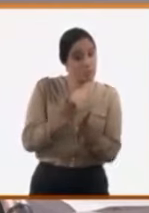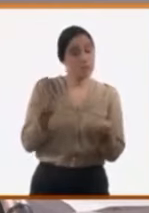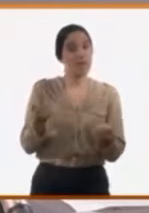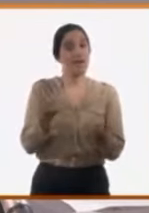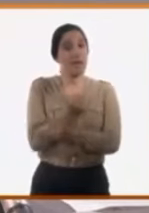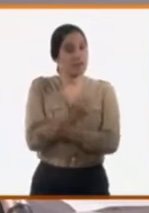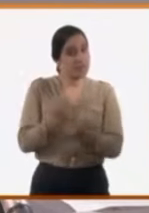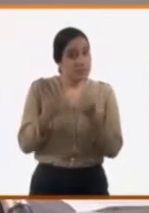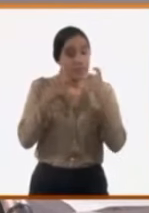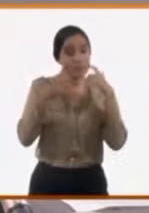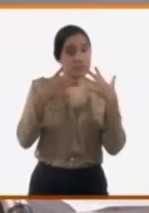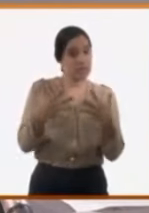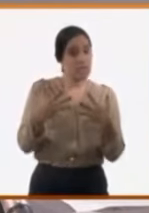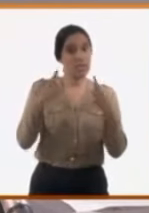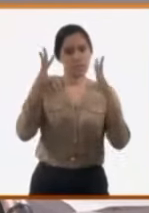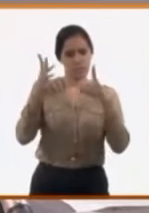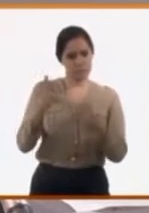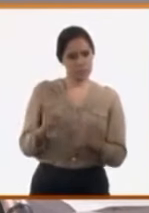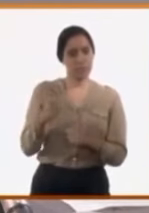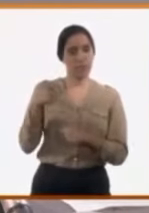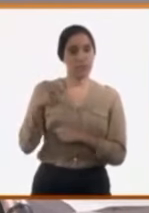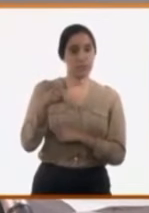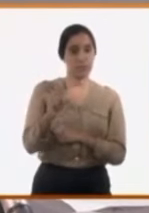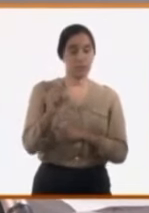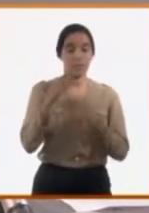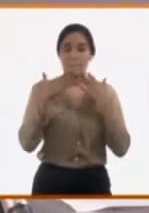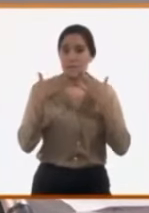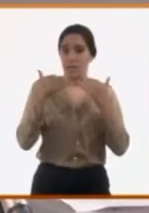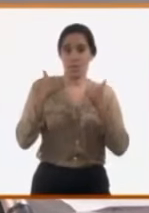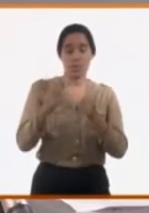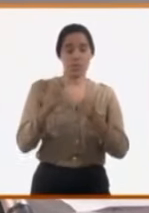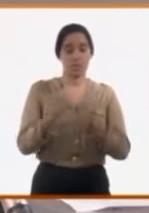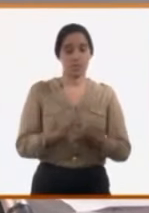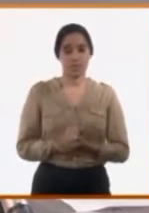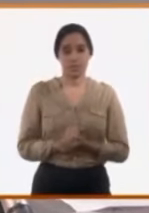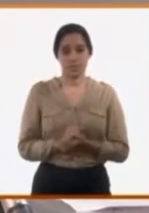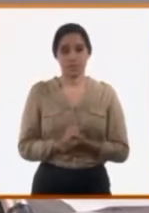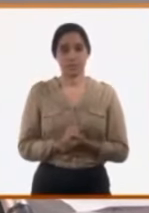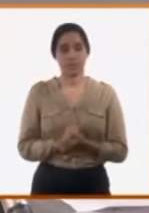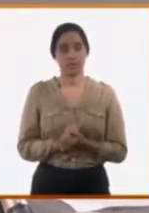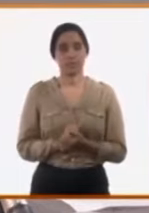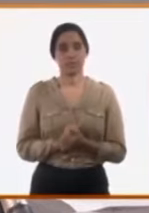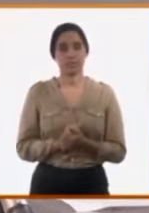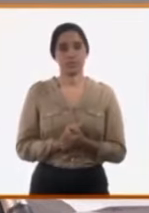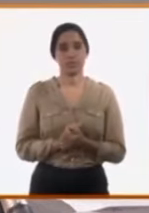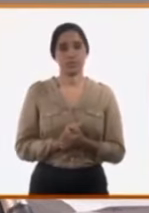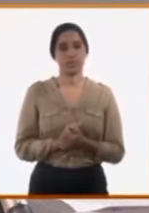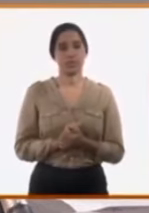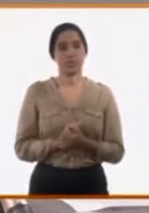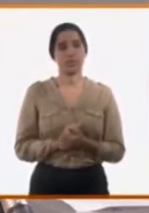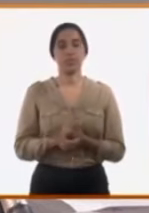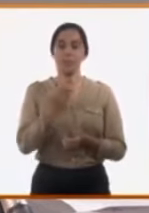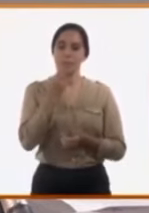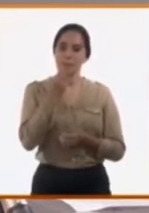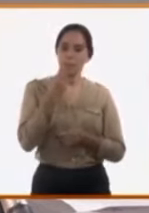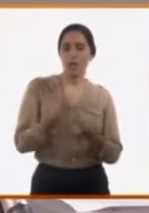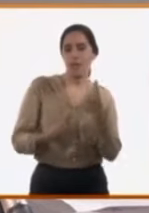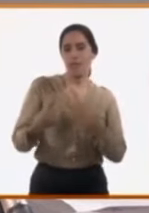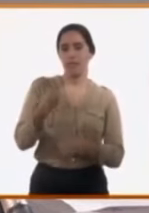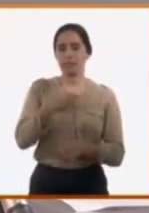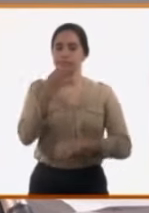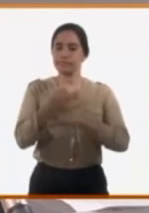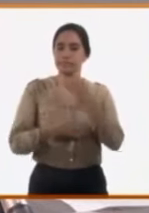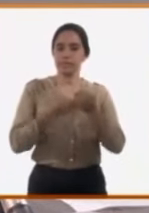tratan de tener mejores resultados bueno así que nosotros creo que podemos dar la buena noticia de que se